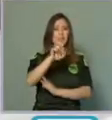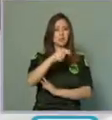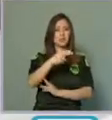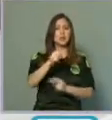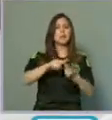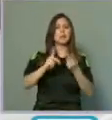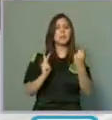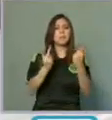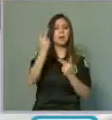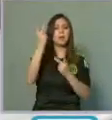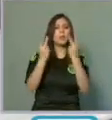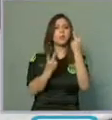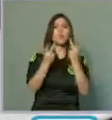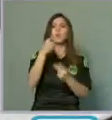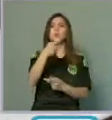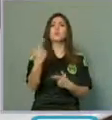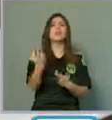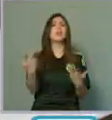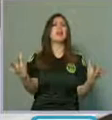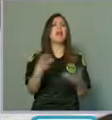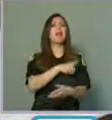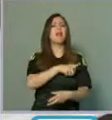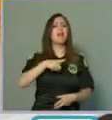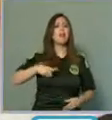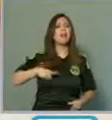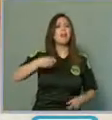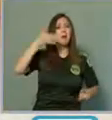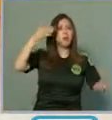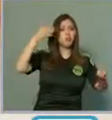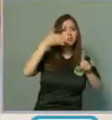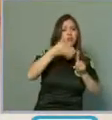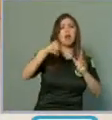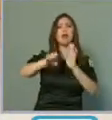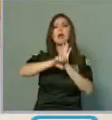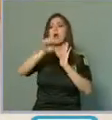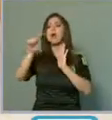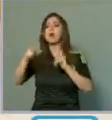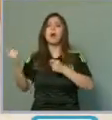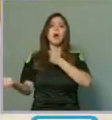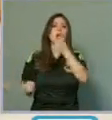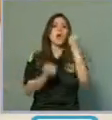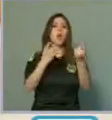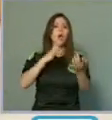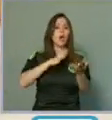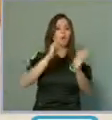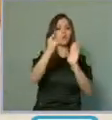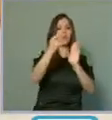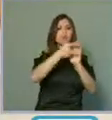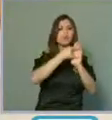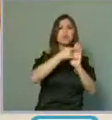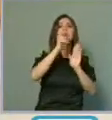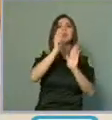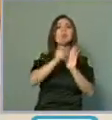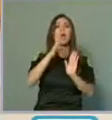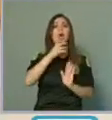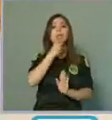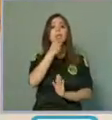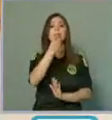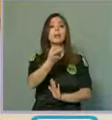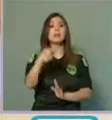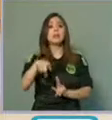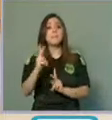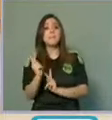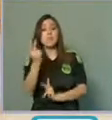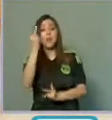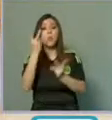con este tipo de alimentos? Porque, pues en algunas ocasiones ya encontramos y te dicen las etiquetas, esta verdura ya está lavada, ¿no? O esta